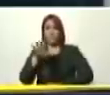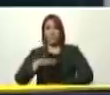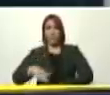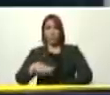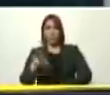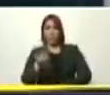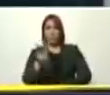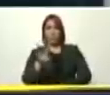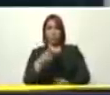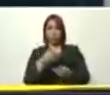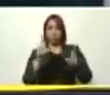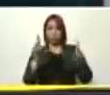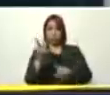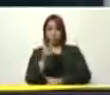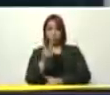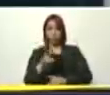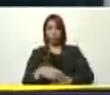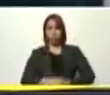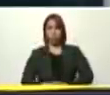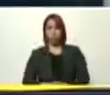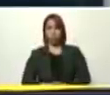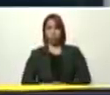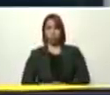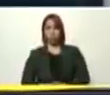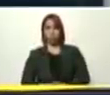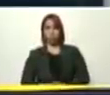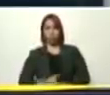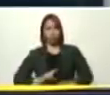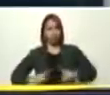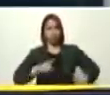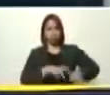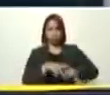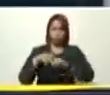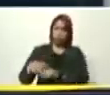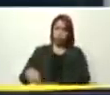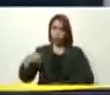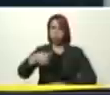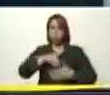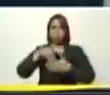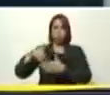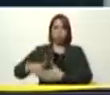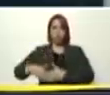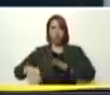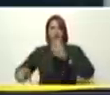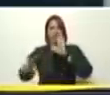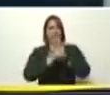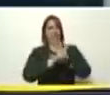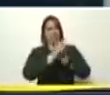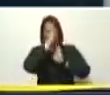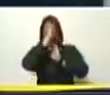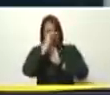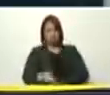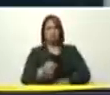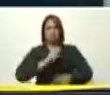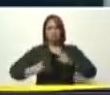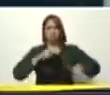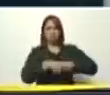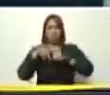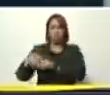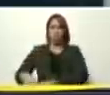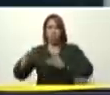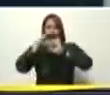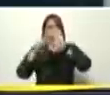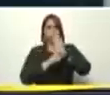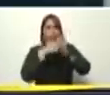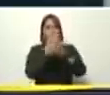la democracia venezolana. El régimen, estas elecciones han legitimado al régimen constitucional